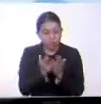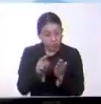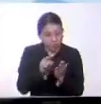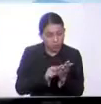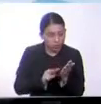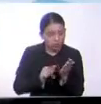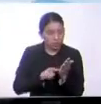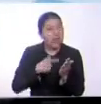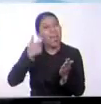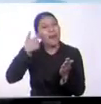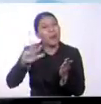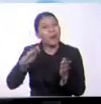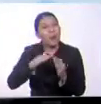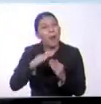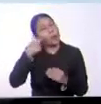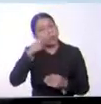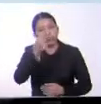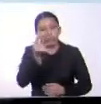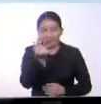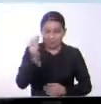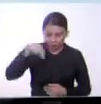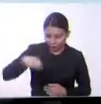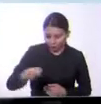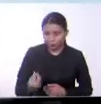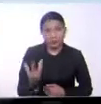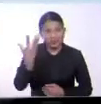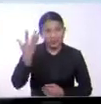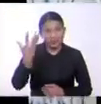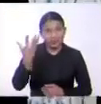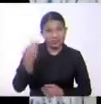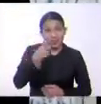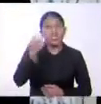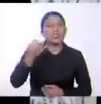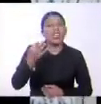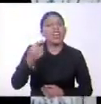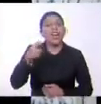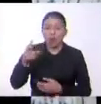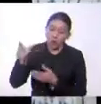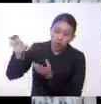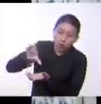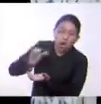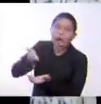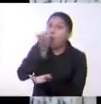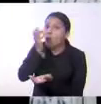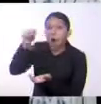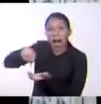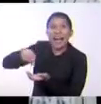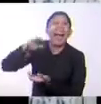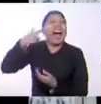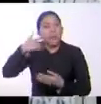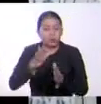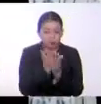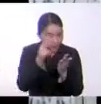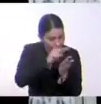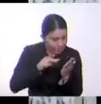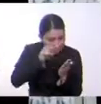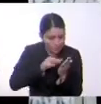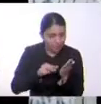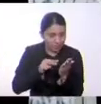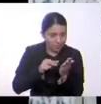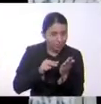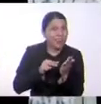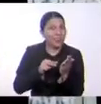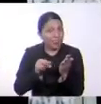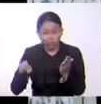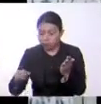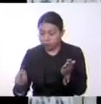la llovizna que necesitamos para poder incrementar nuestro conocimiento. Qué interesante. Esas formas de entender la poesía.